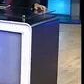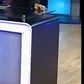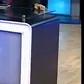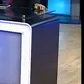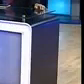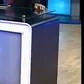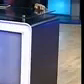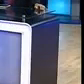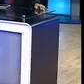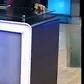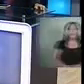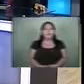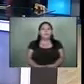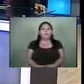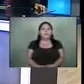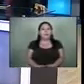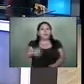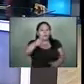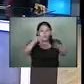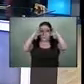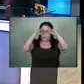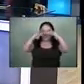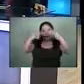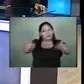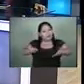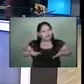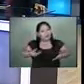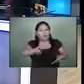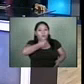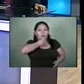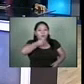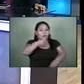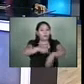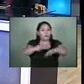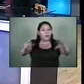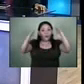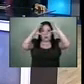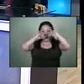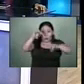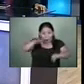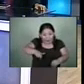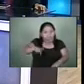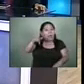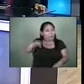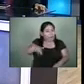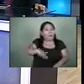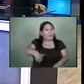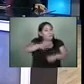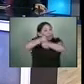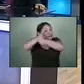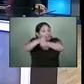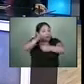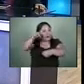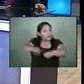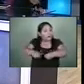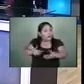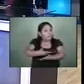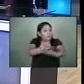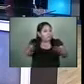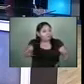Noticiero Buenas noches, bienvenidos a Noticiero Hechos en Misión Estelar, estamos en vivo para todo El Salvador, esto es